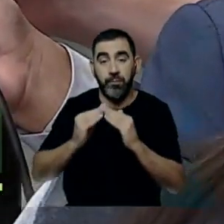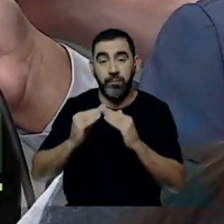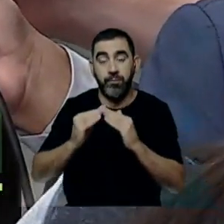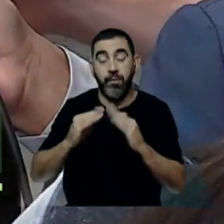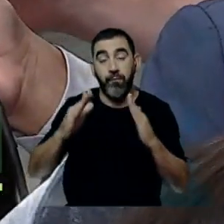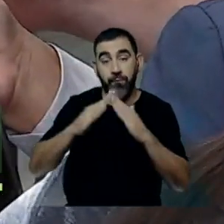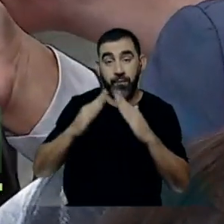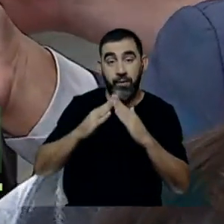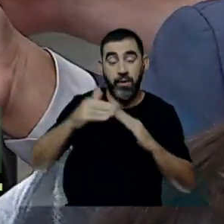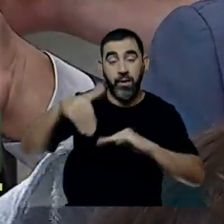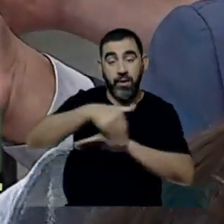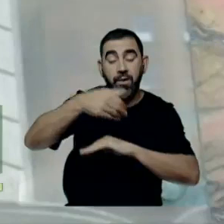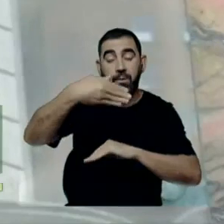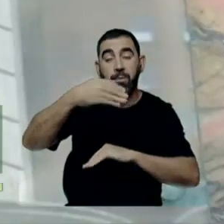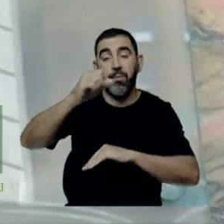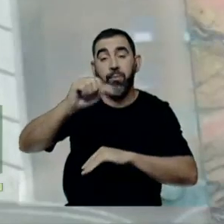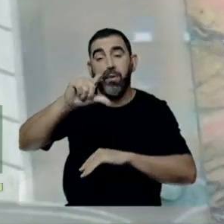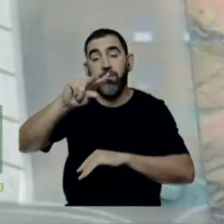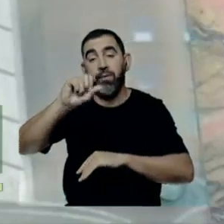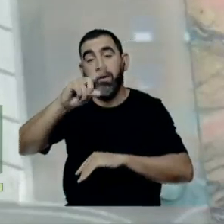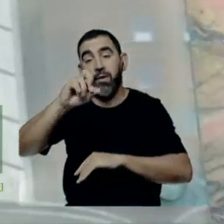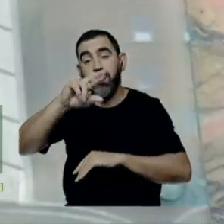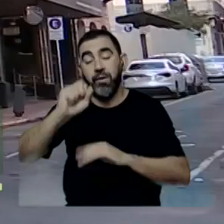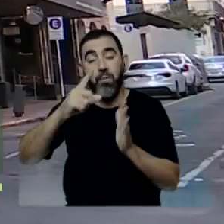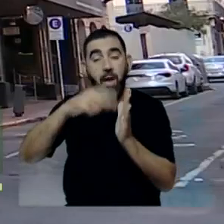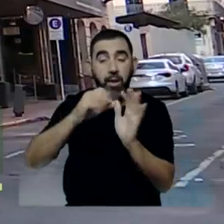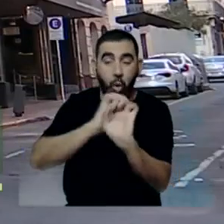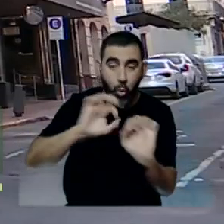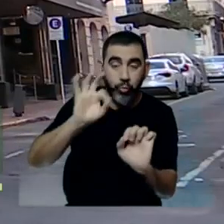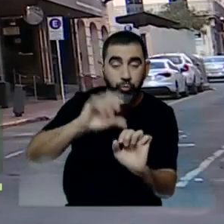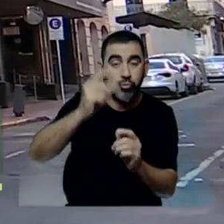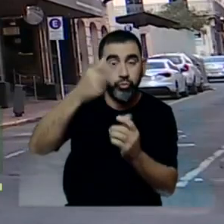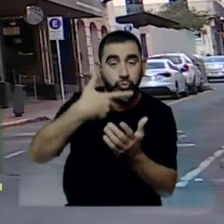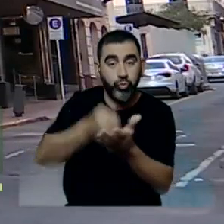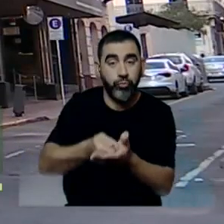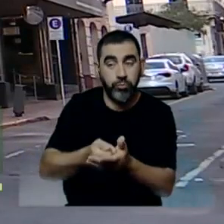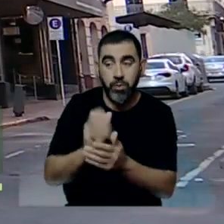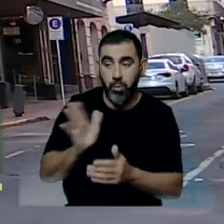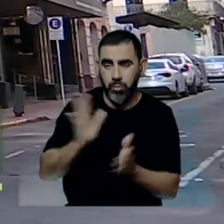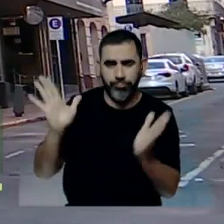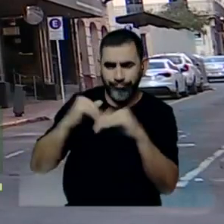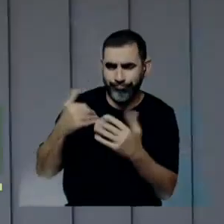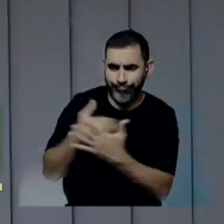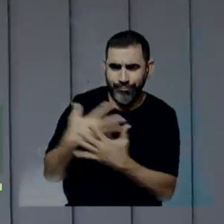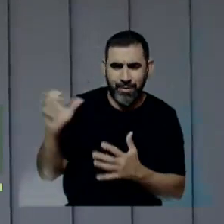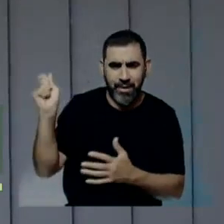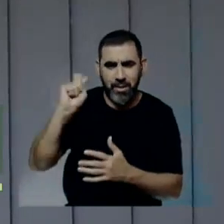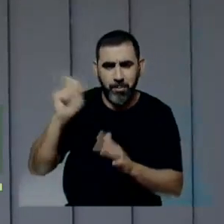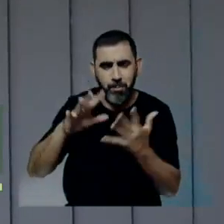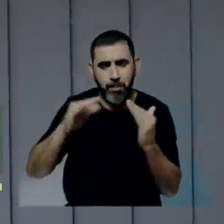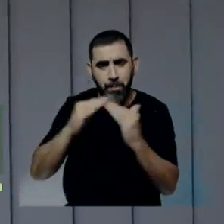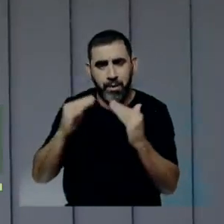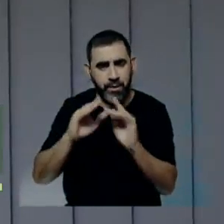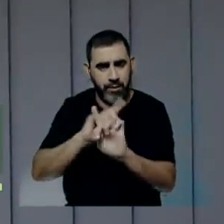La vivienda, ubicada en Belvedere, se otorgó bajo el plan de alquiler con opción a compra. La beneficiaria no estaba en situación de emergencia habitacional, que era uno de